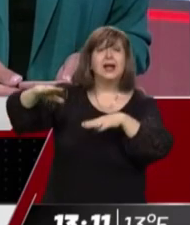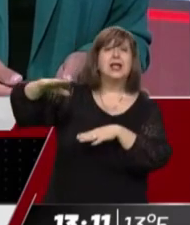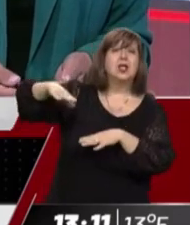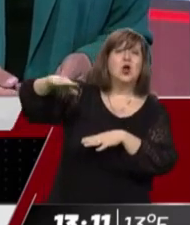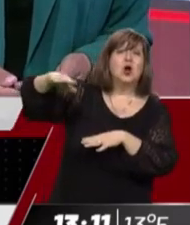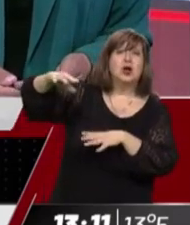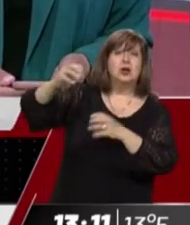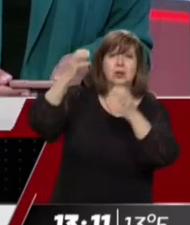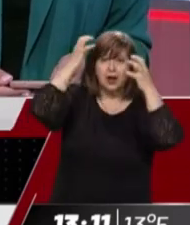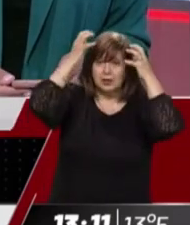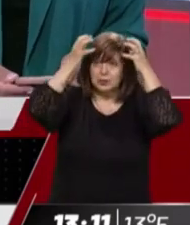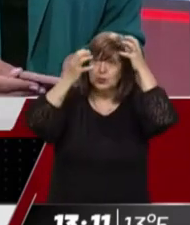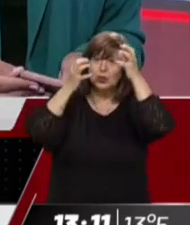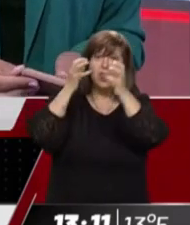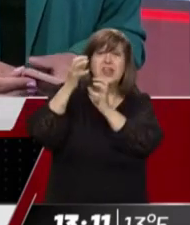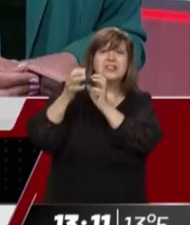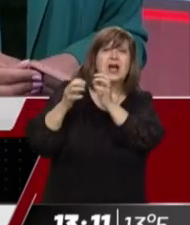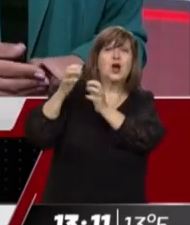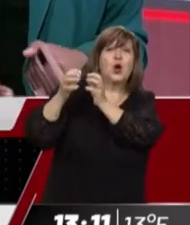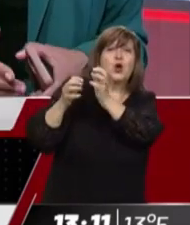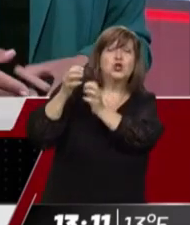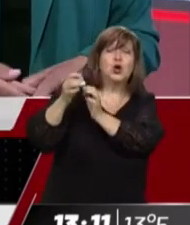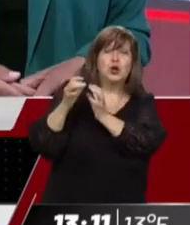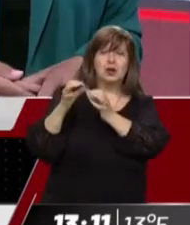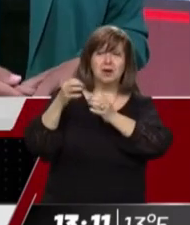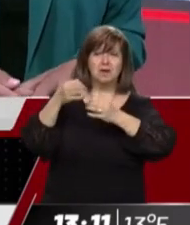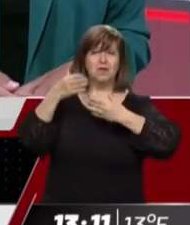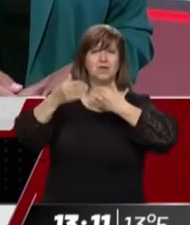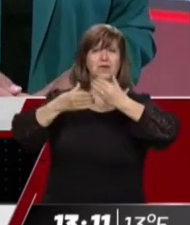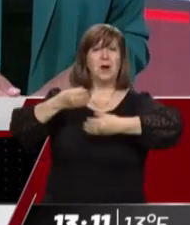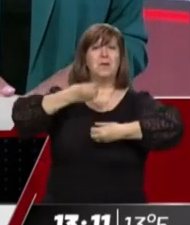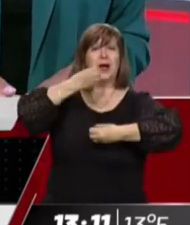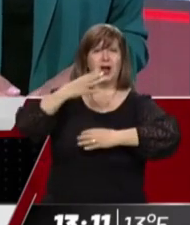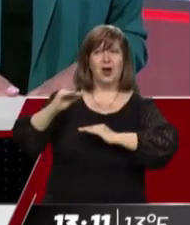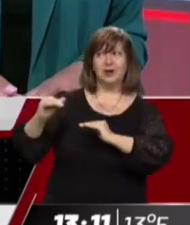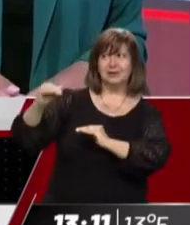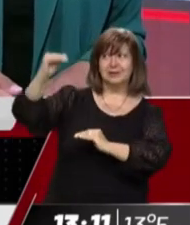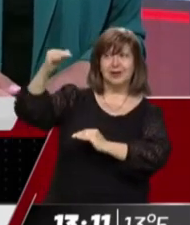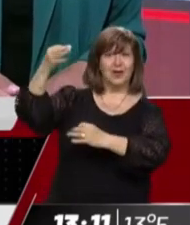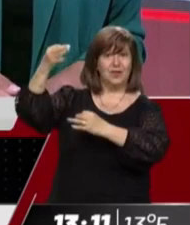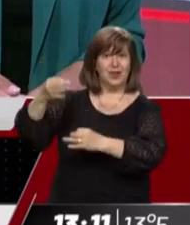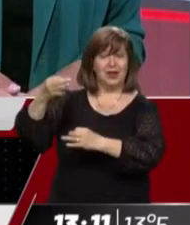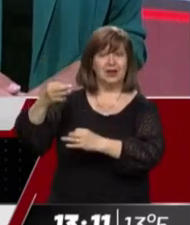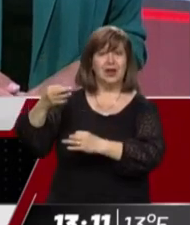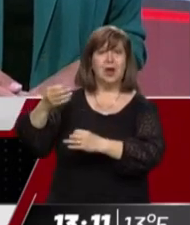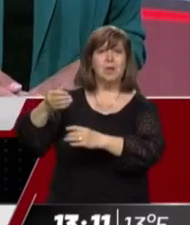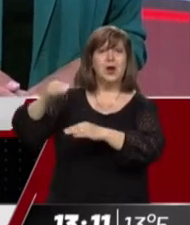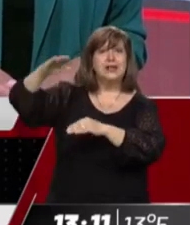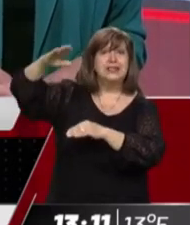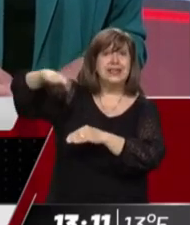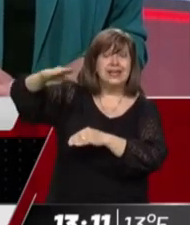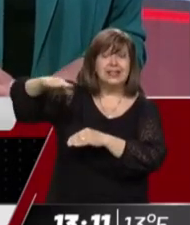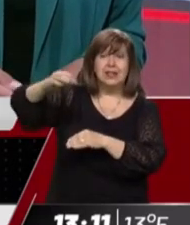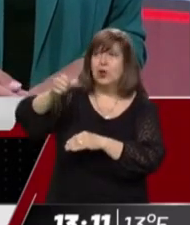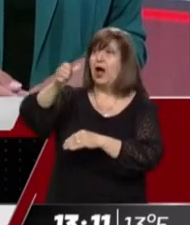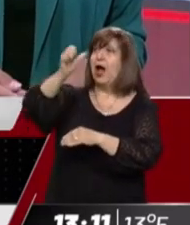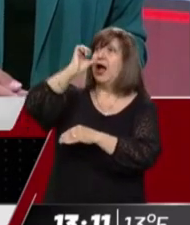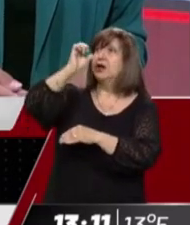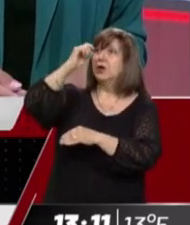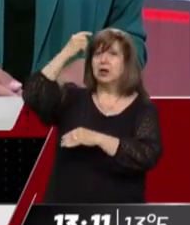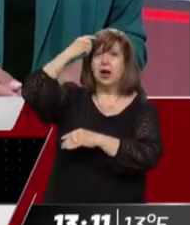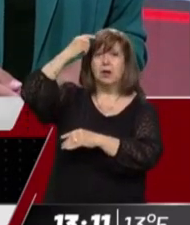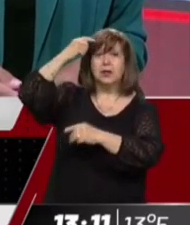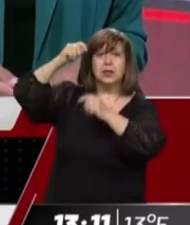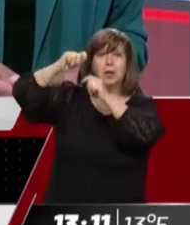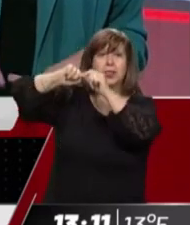claro. Y ese es otro tema que también me parece, estuvimos ahí averiguando y pensando la posibilidad de comenzar a contar un poco,